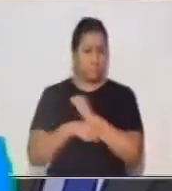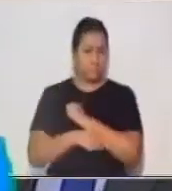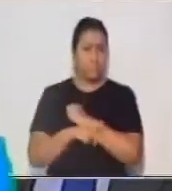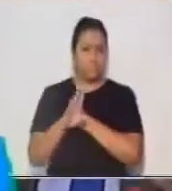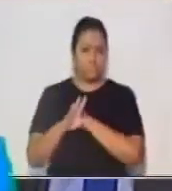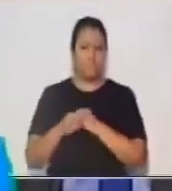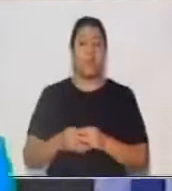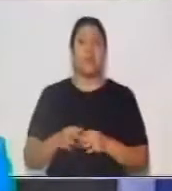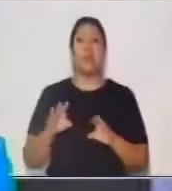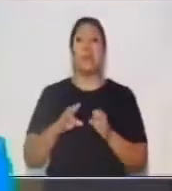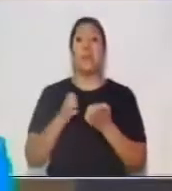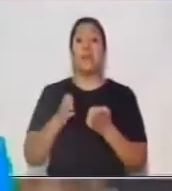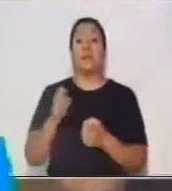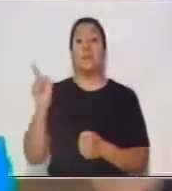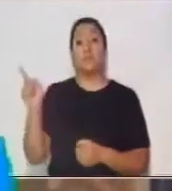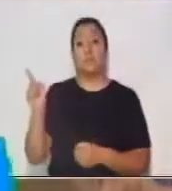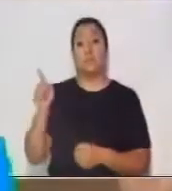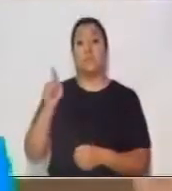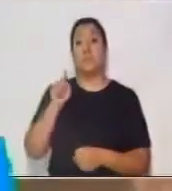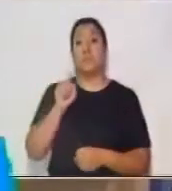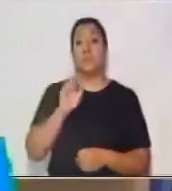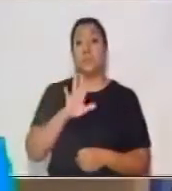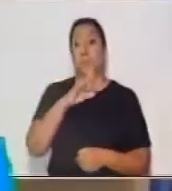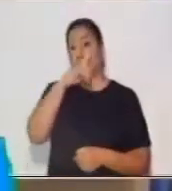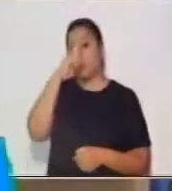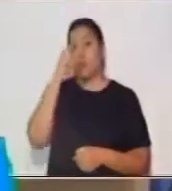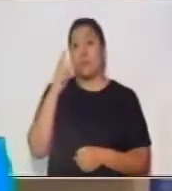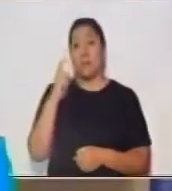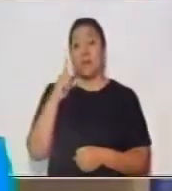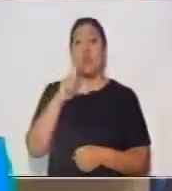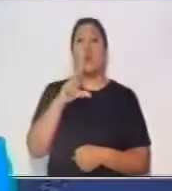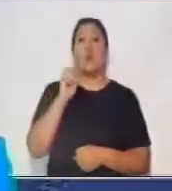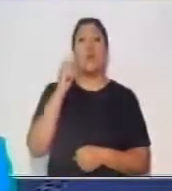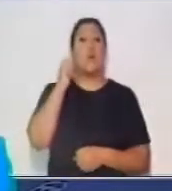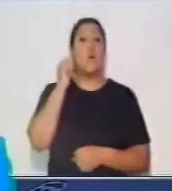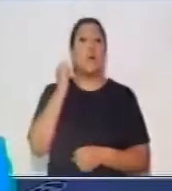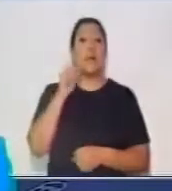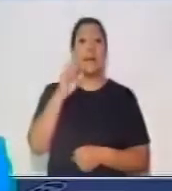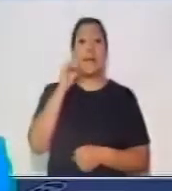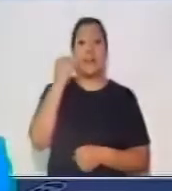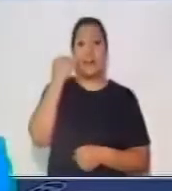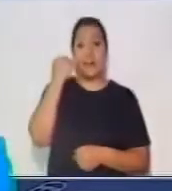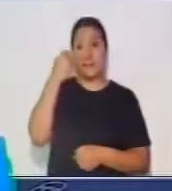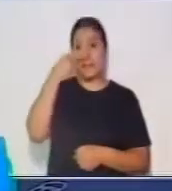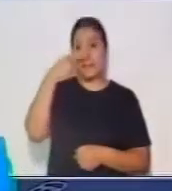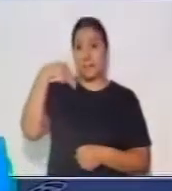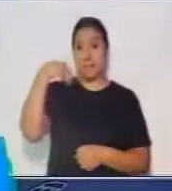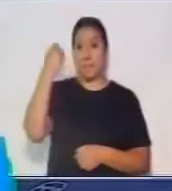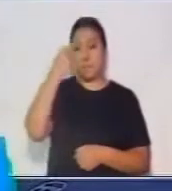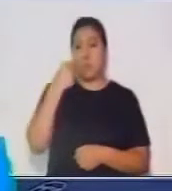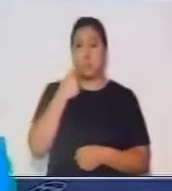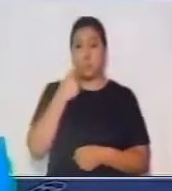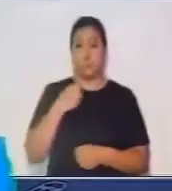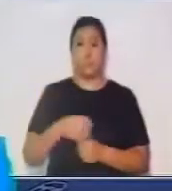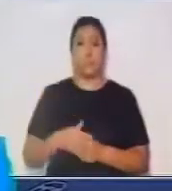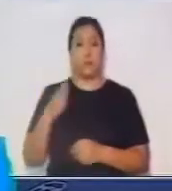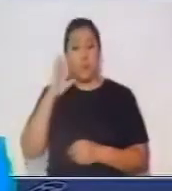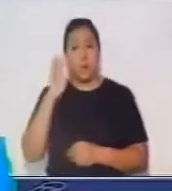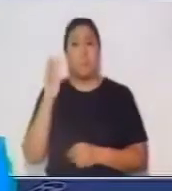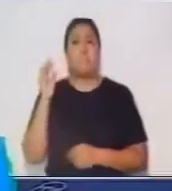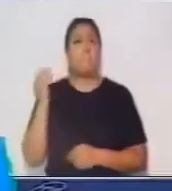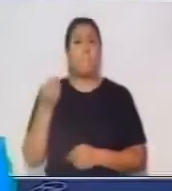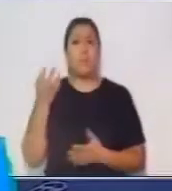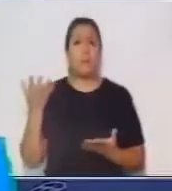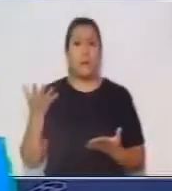nuevo Tapsin Niños en tabletas masticables. Alivia todos los síntomas de la gripe. Tapsin Niños, es Bayer.